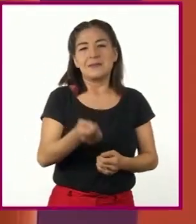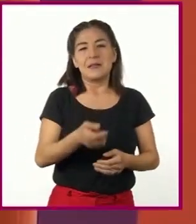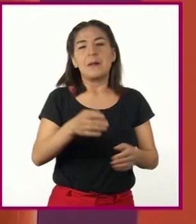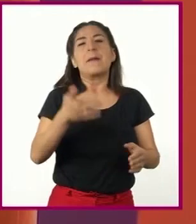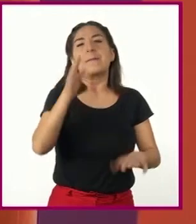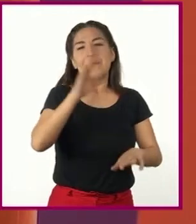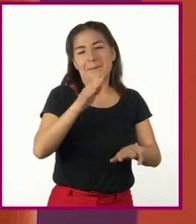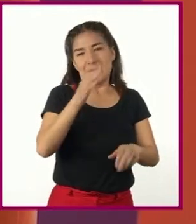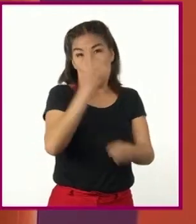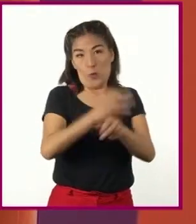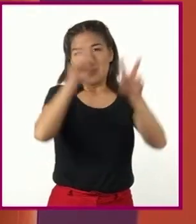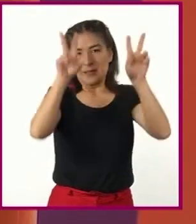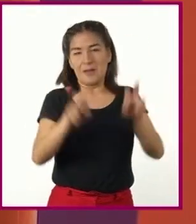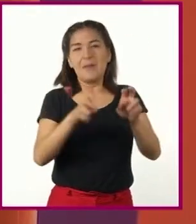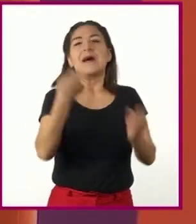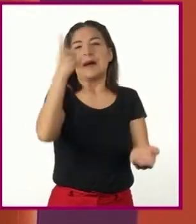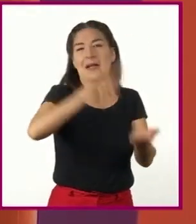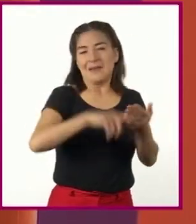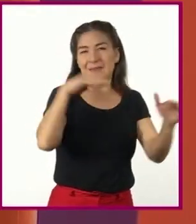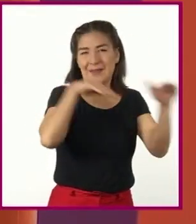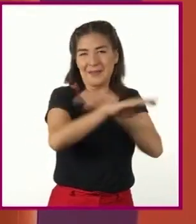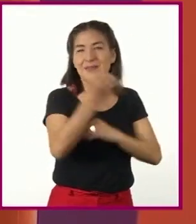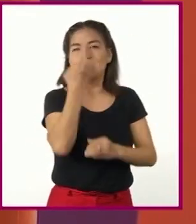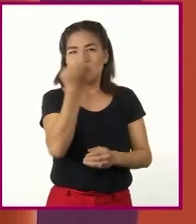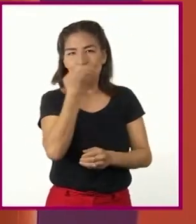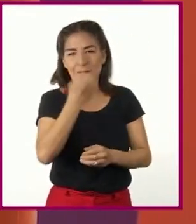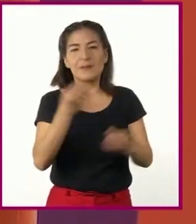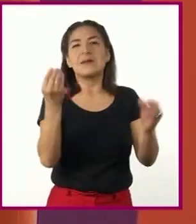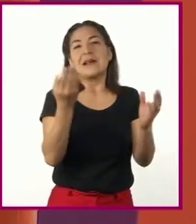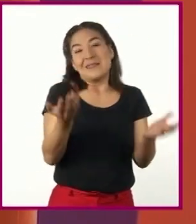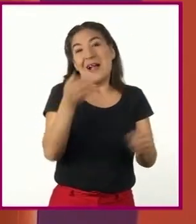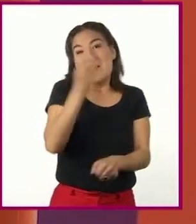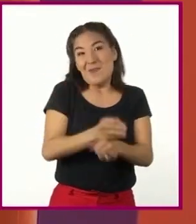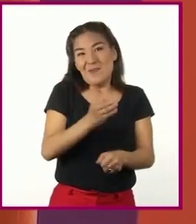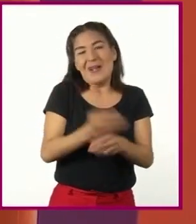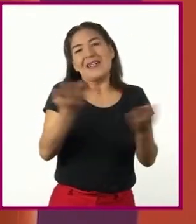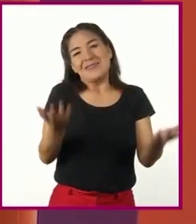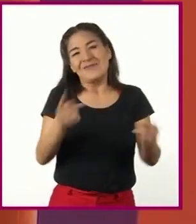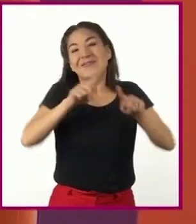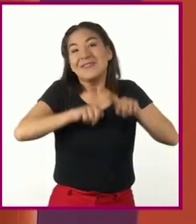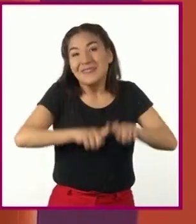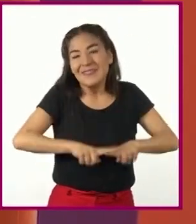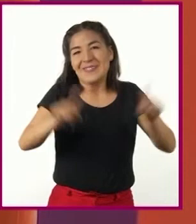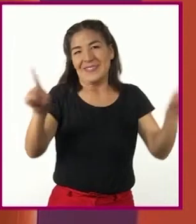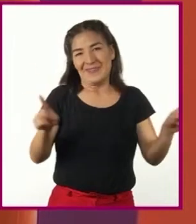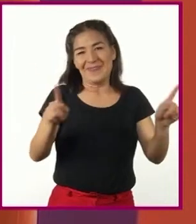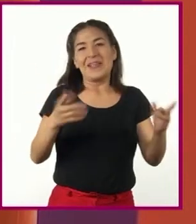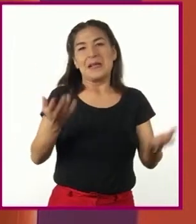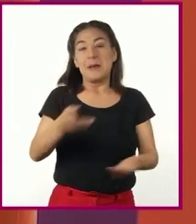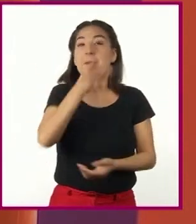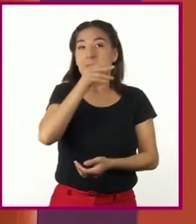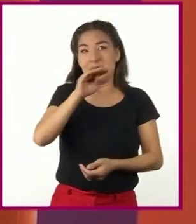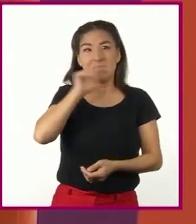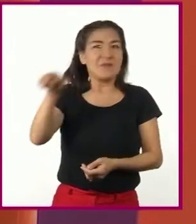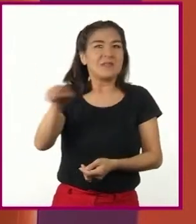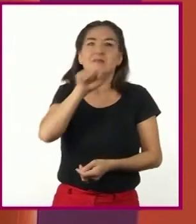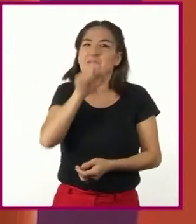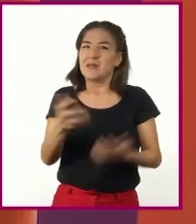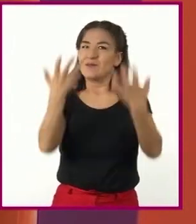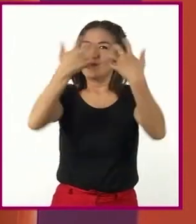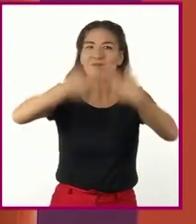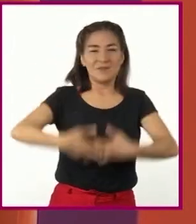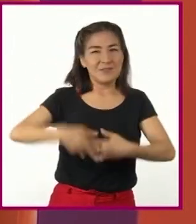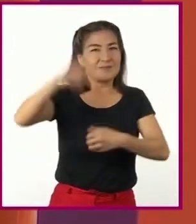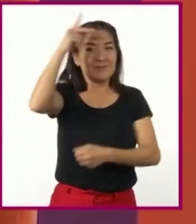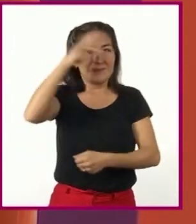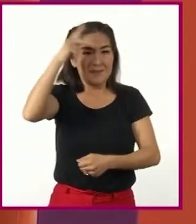pasa dentro de la escuela, aunque bueno, ahora en estas nuevas circunstancias también los papás cumplen funciones pedagógicas y